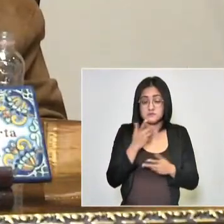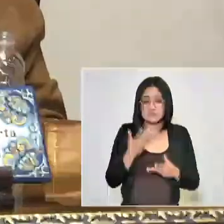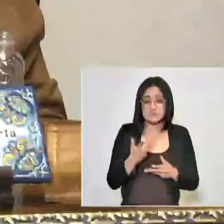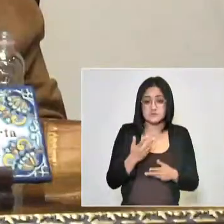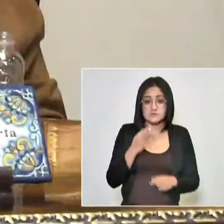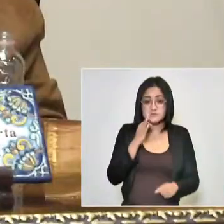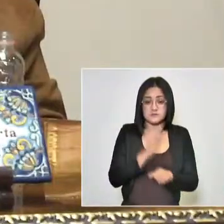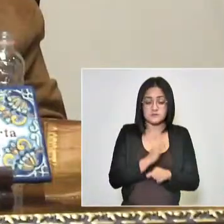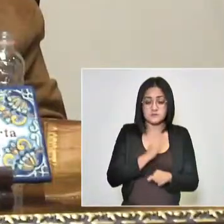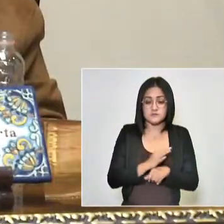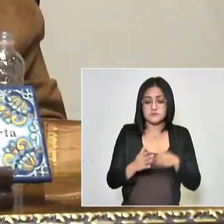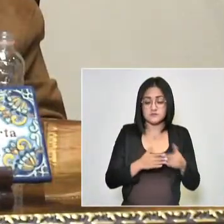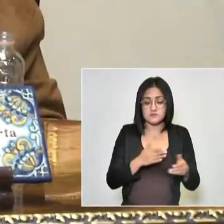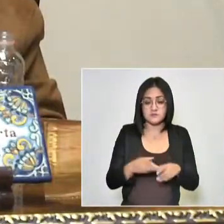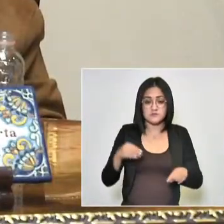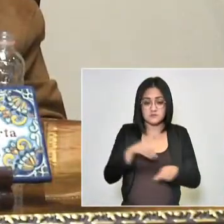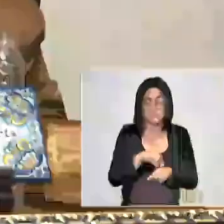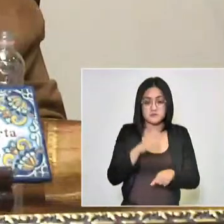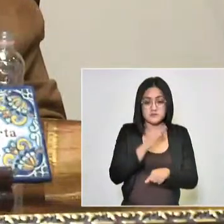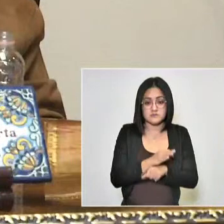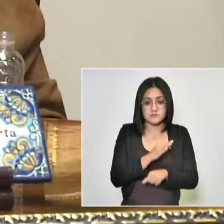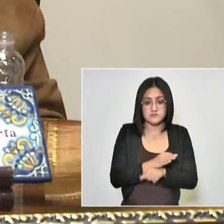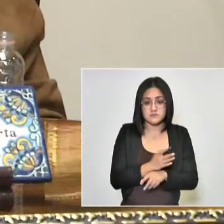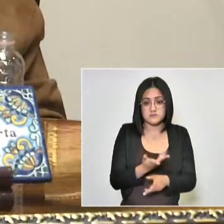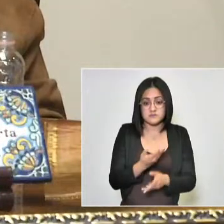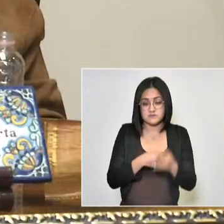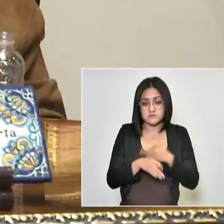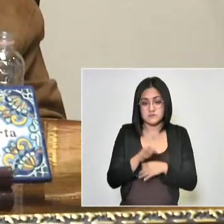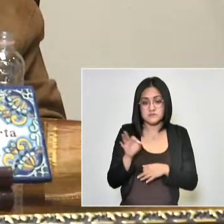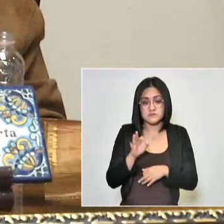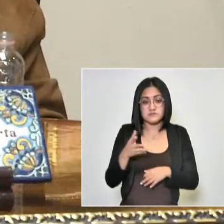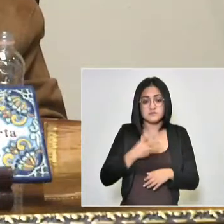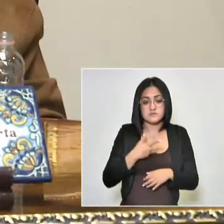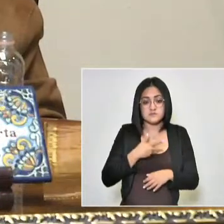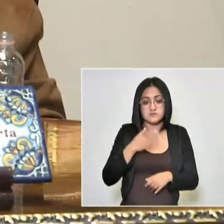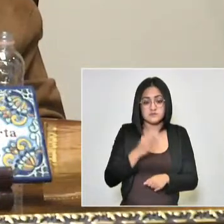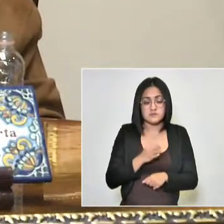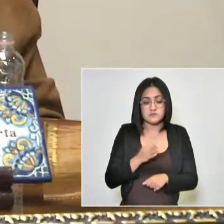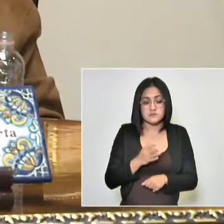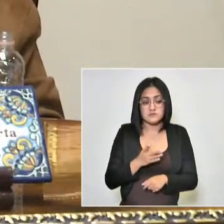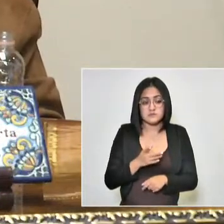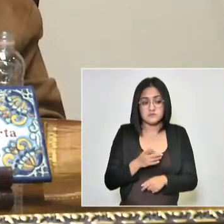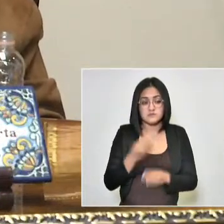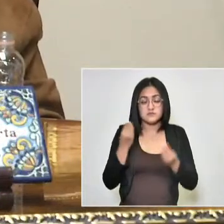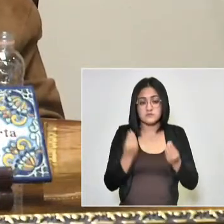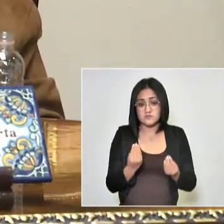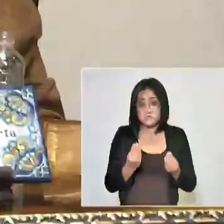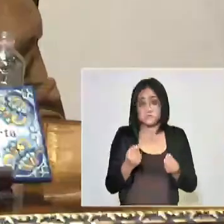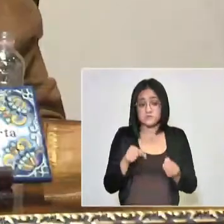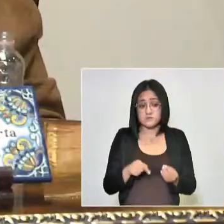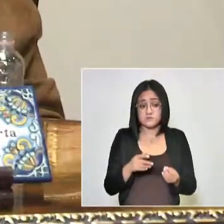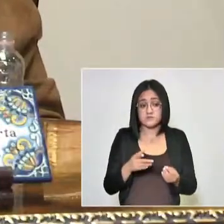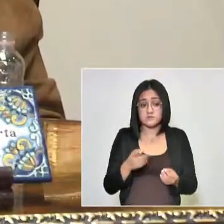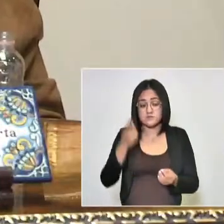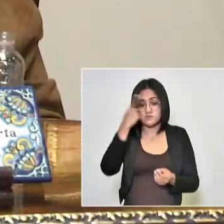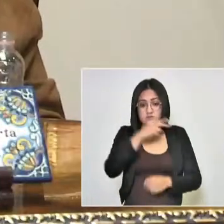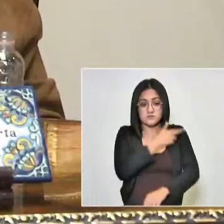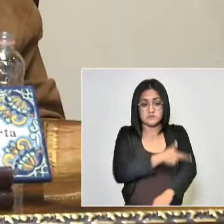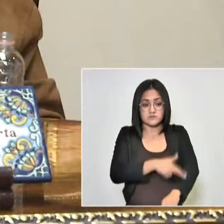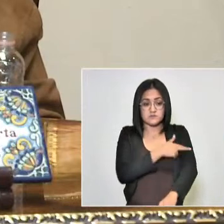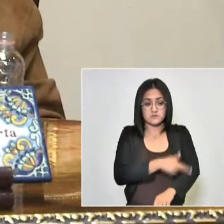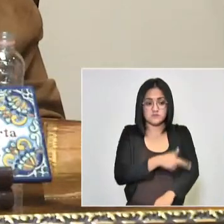yo de obras, de asignación de obras y de todo, lo que tenemos aquí son muchos elementos para ir